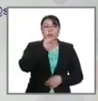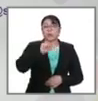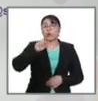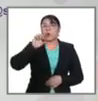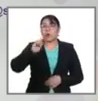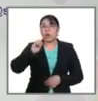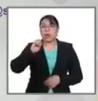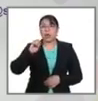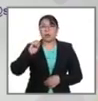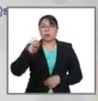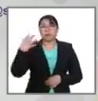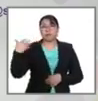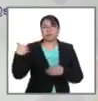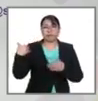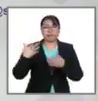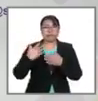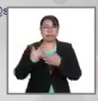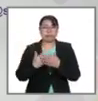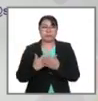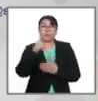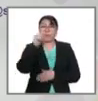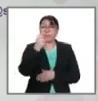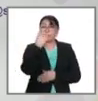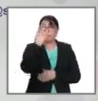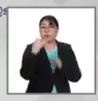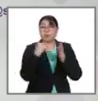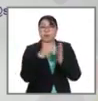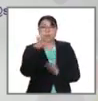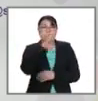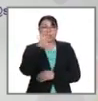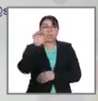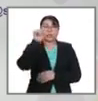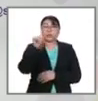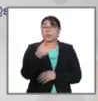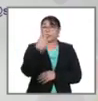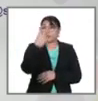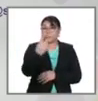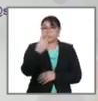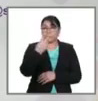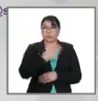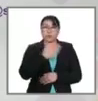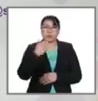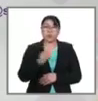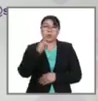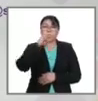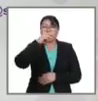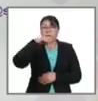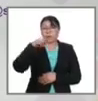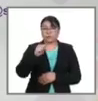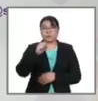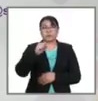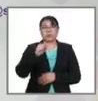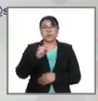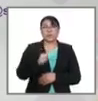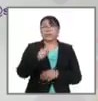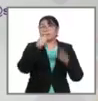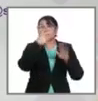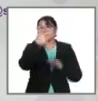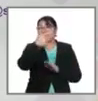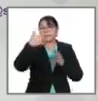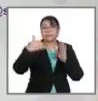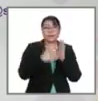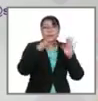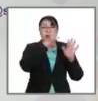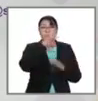es la que más casos ha reportado 24 mil 572 el instituto mexicano del seguro social